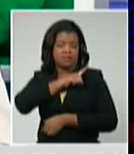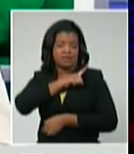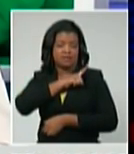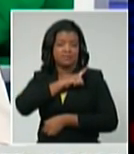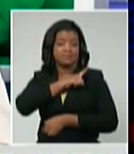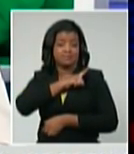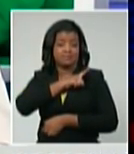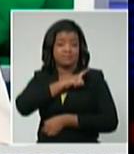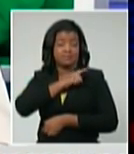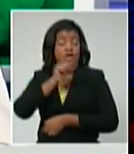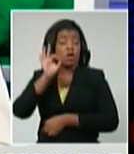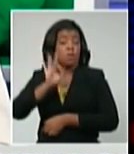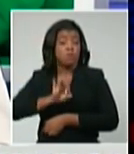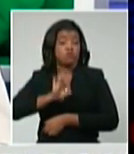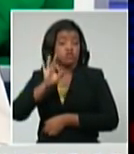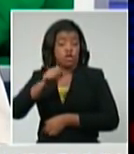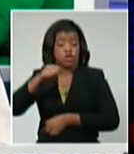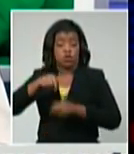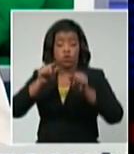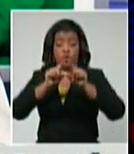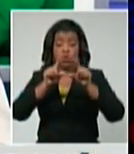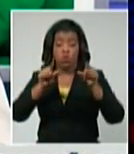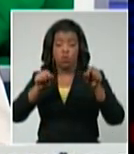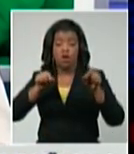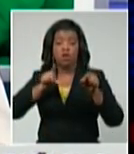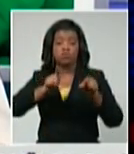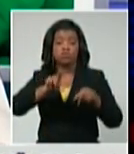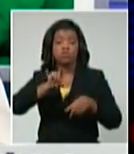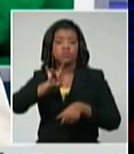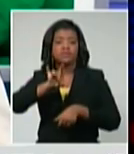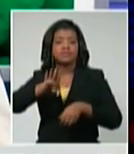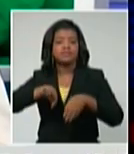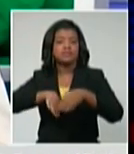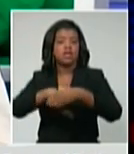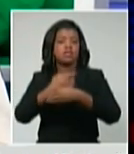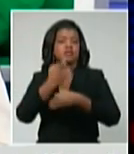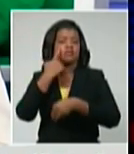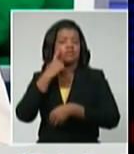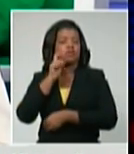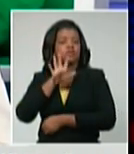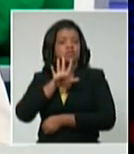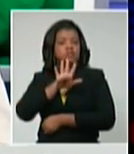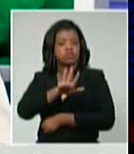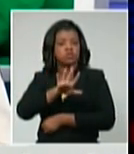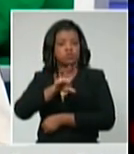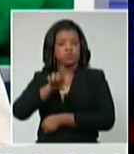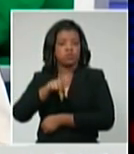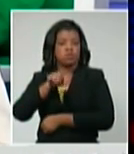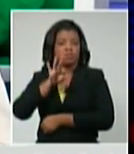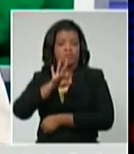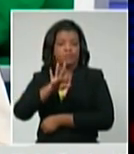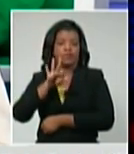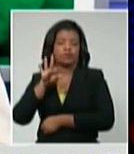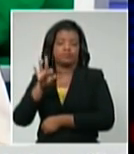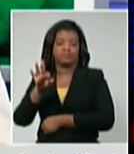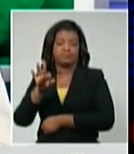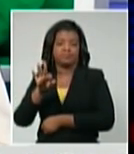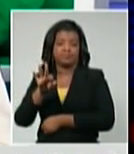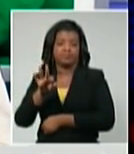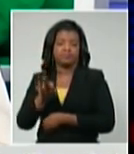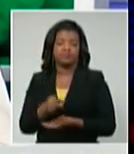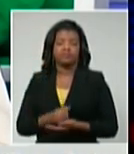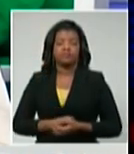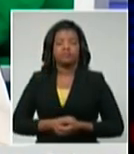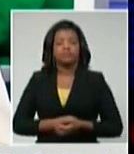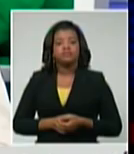incidencia de Cuba en los últimos 15 días es de 5,88. Se mantiene como